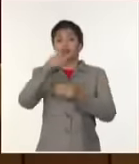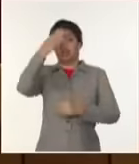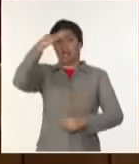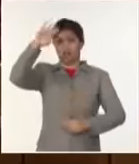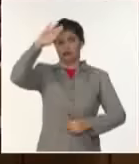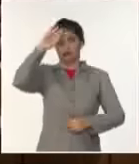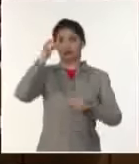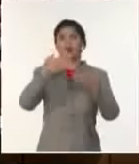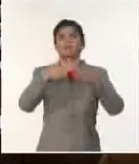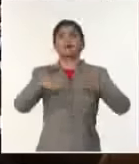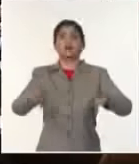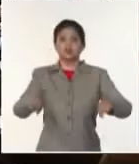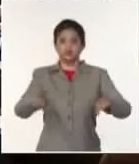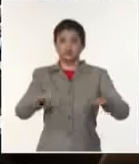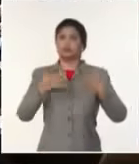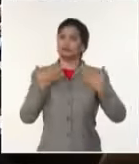abandone.